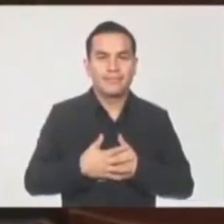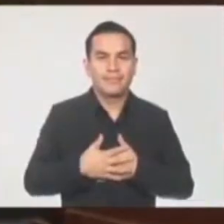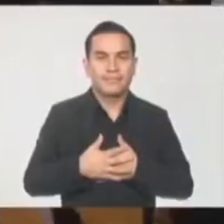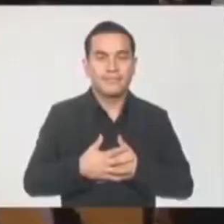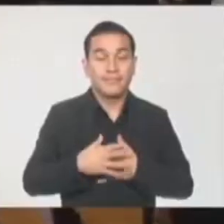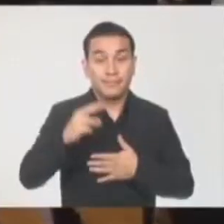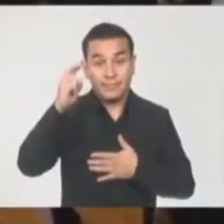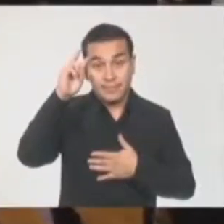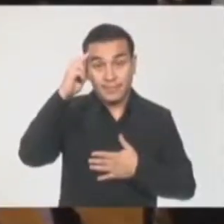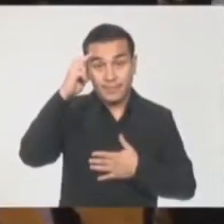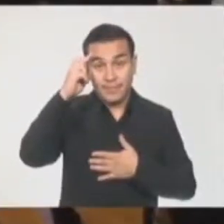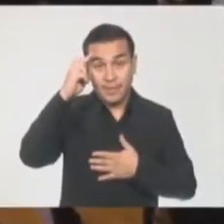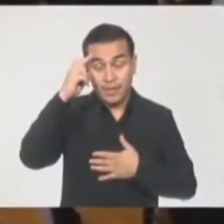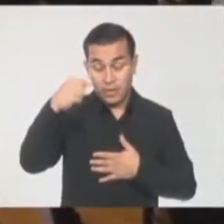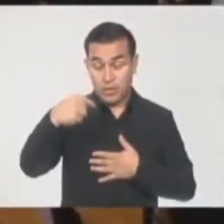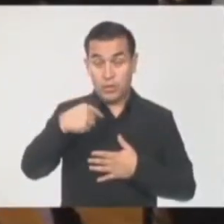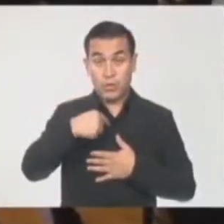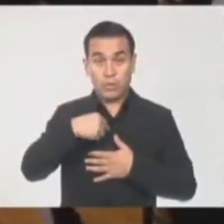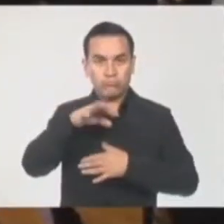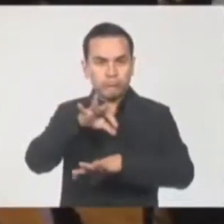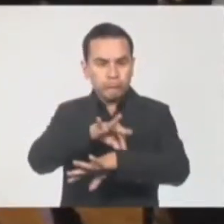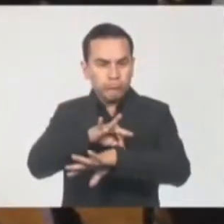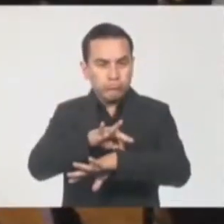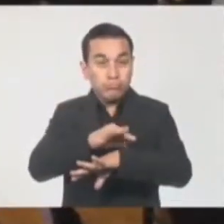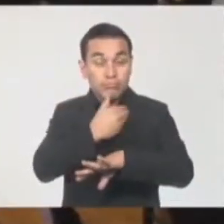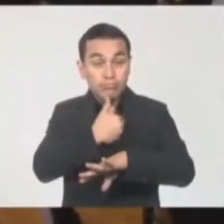Ser su presidente para mí es más que un honor.